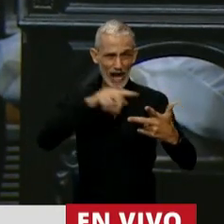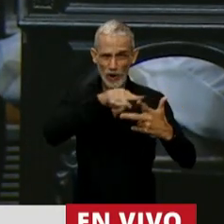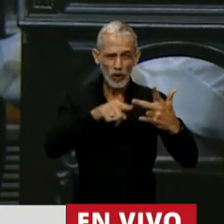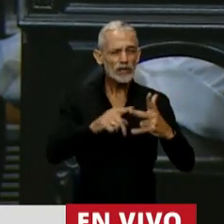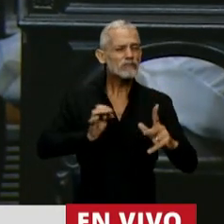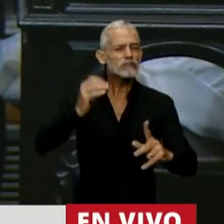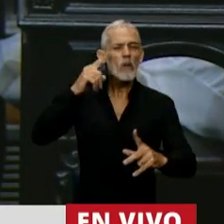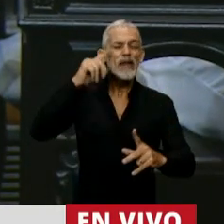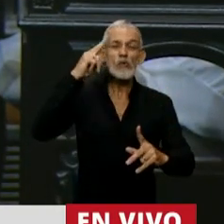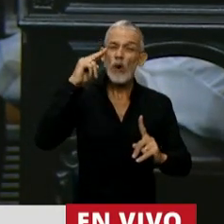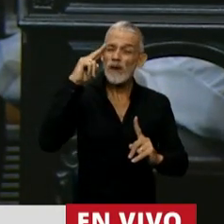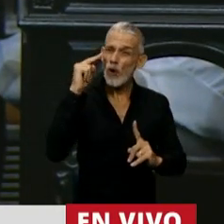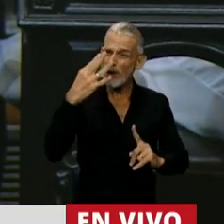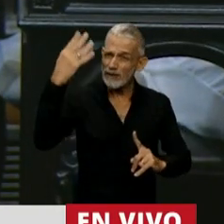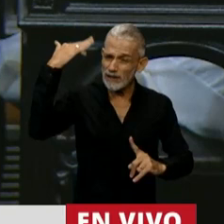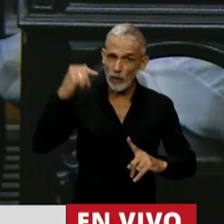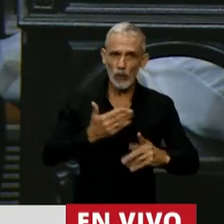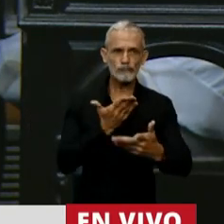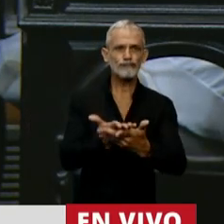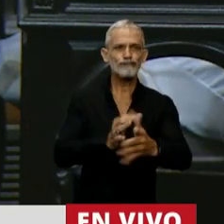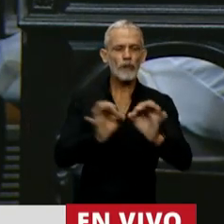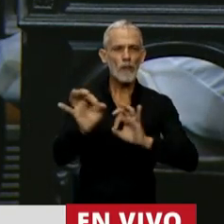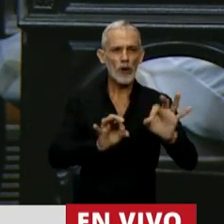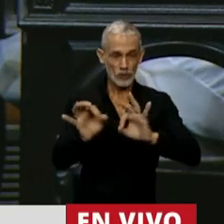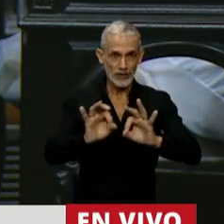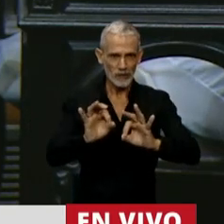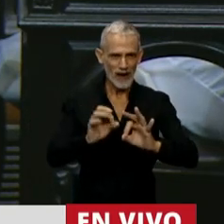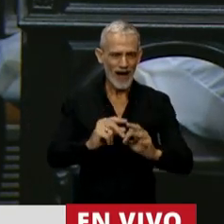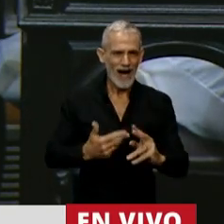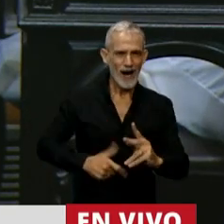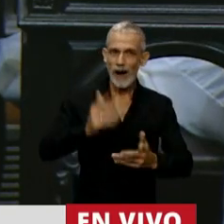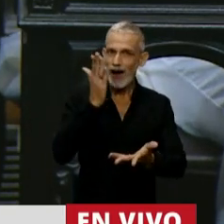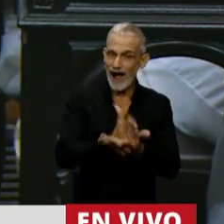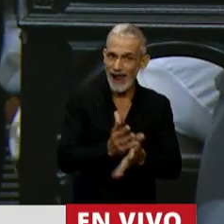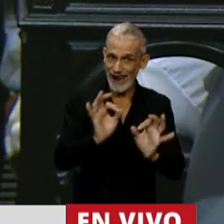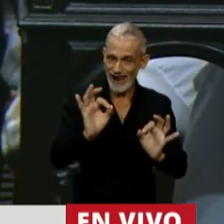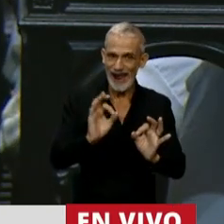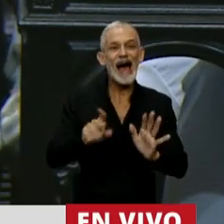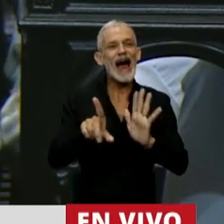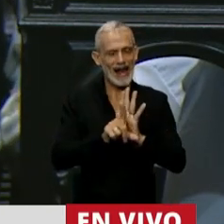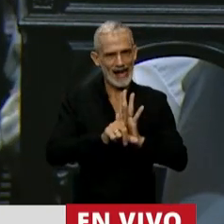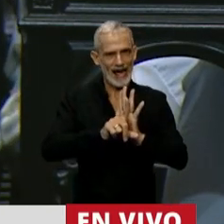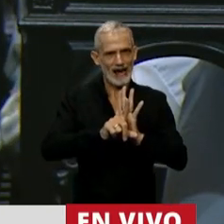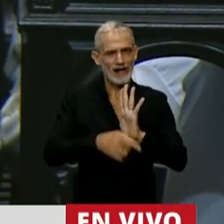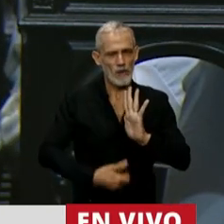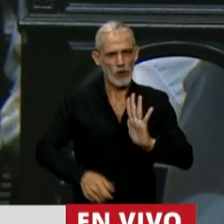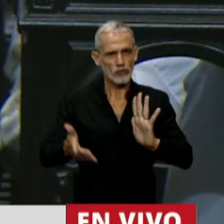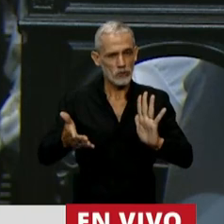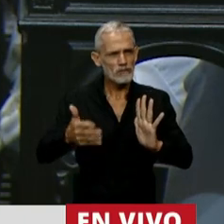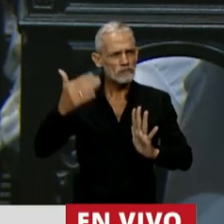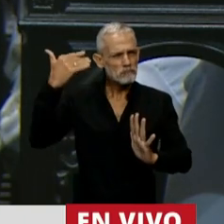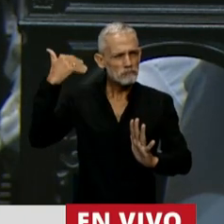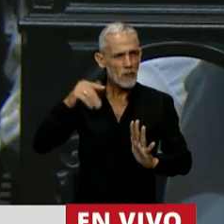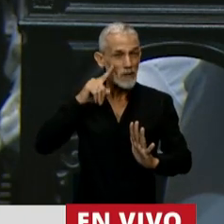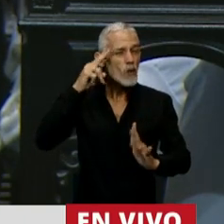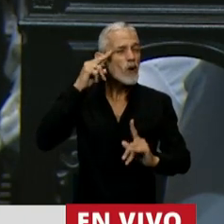en 1994 un proyecto para despenalizar y legalizar el aborto. Y